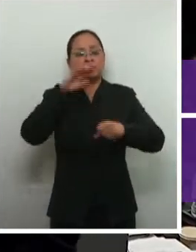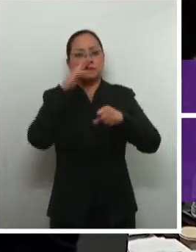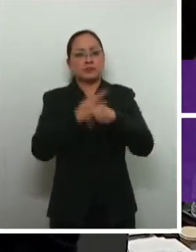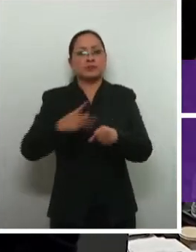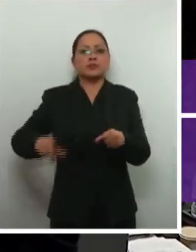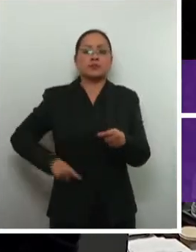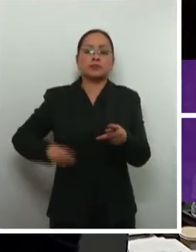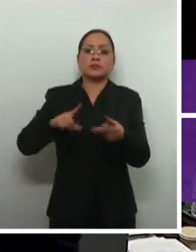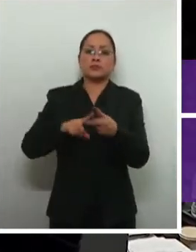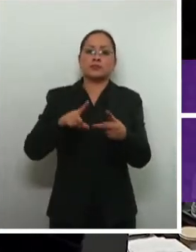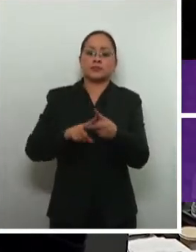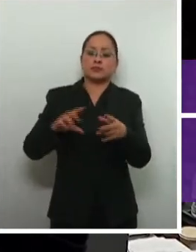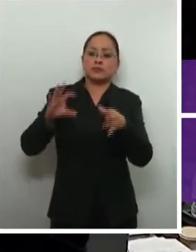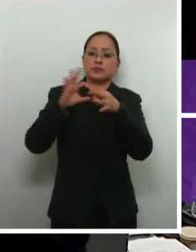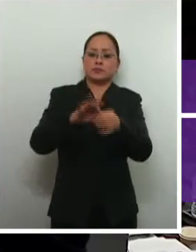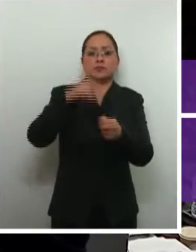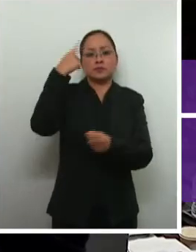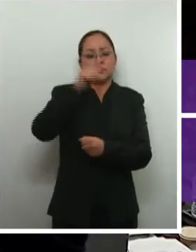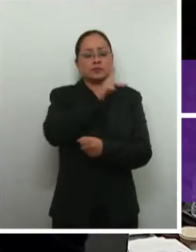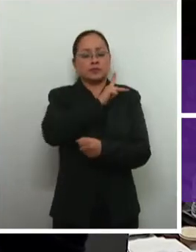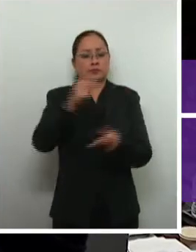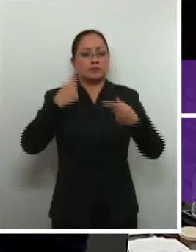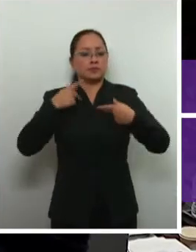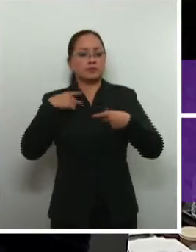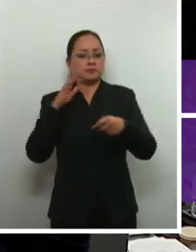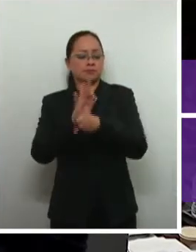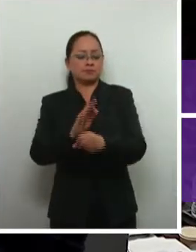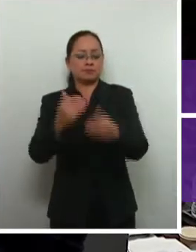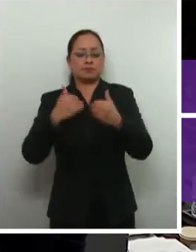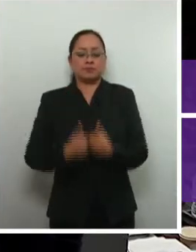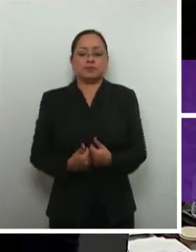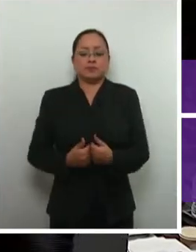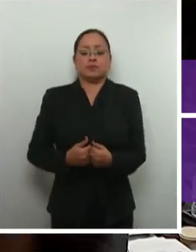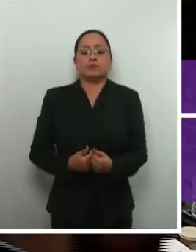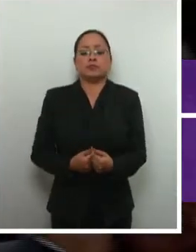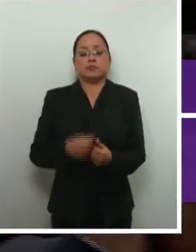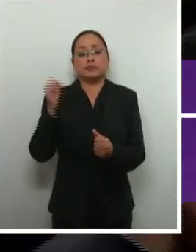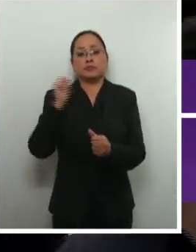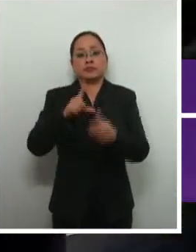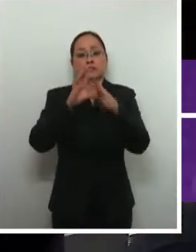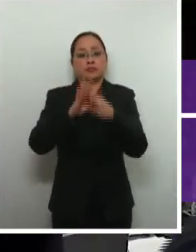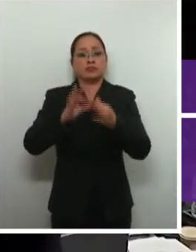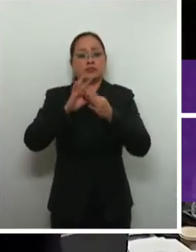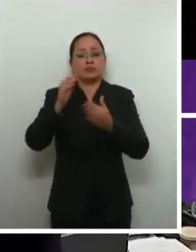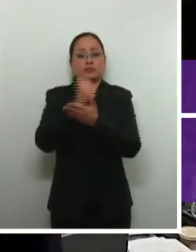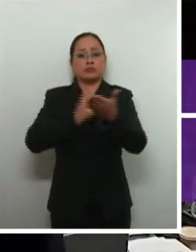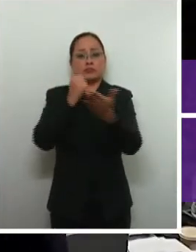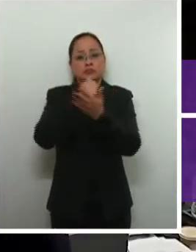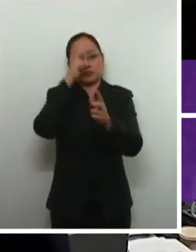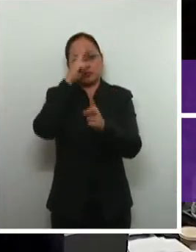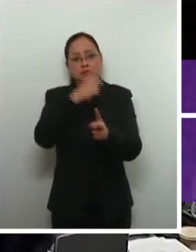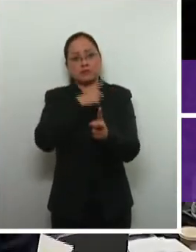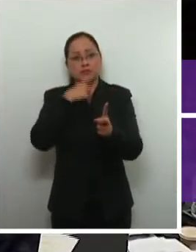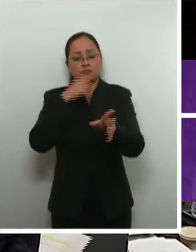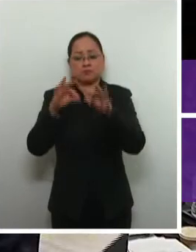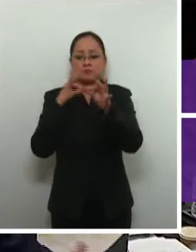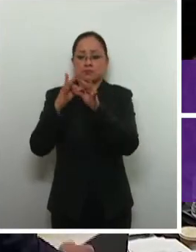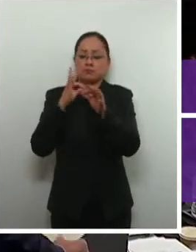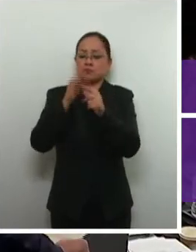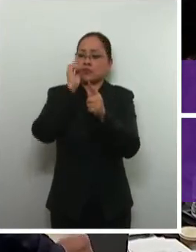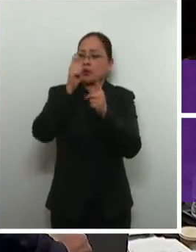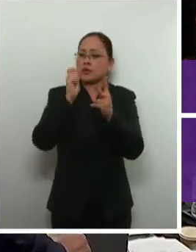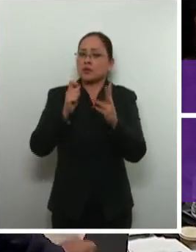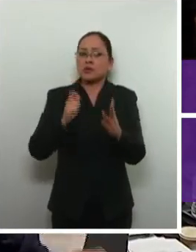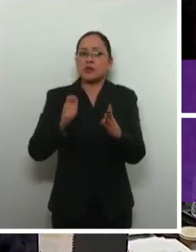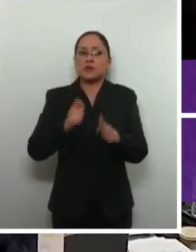público e interés general. Se señala que la Ciudad de México garantizará la